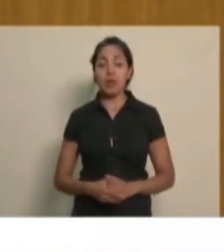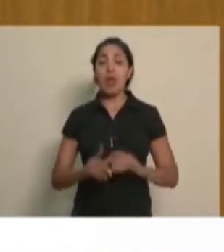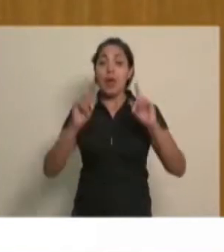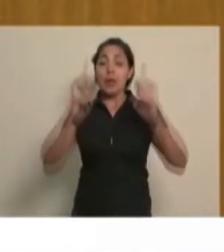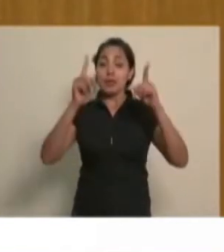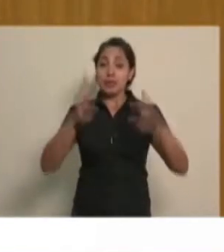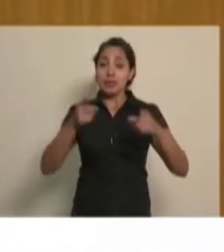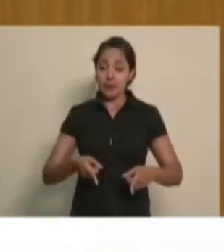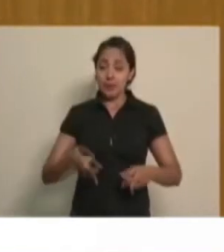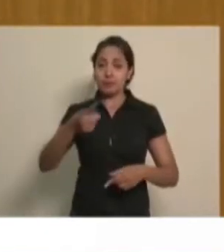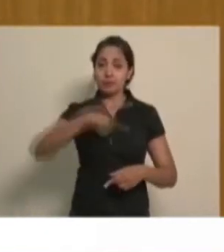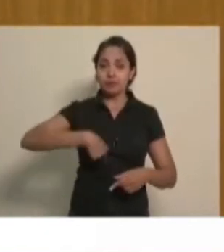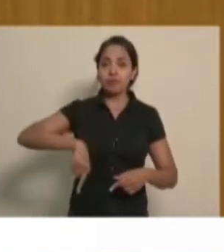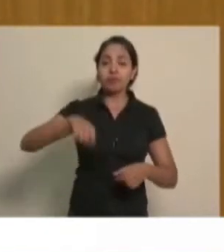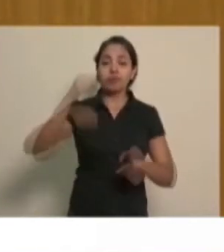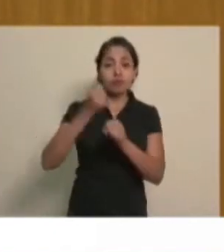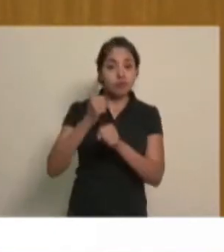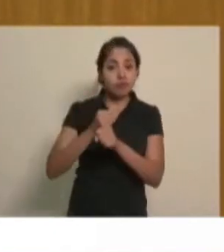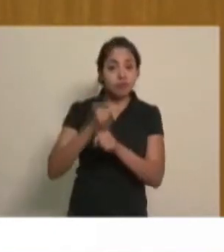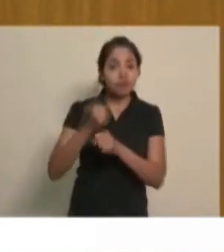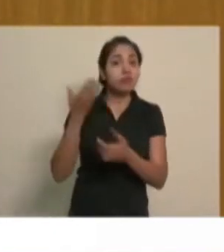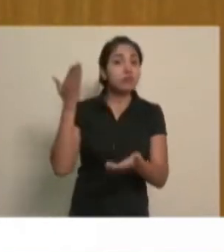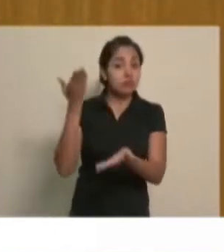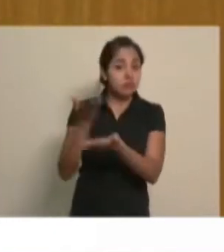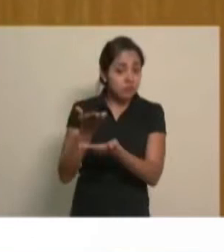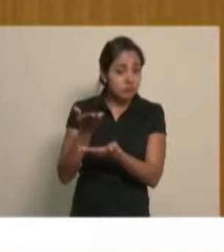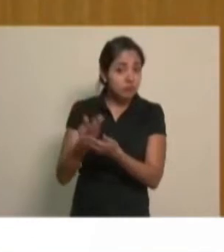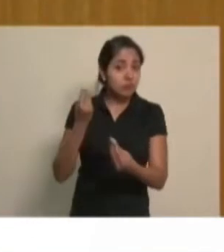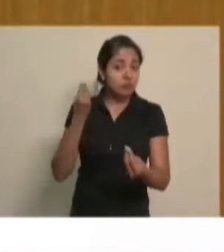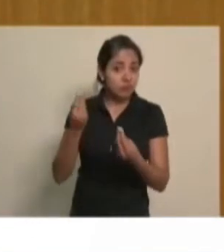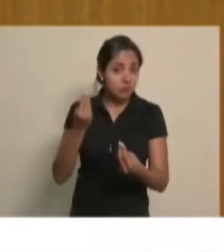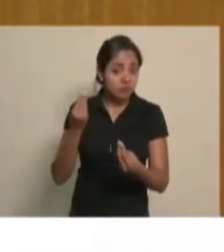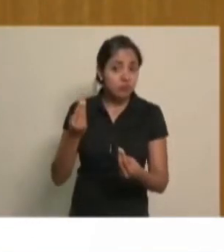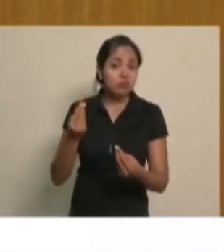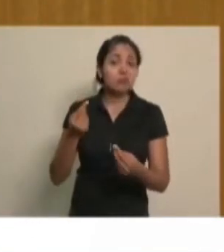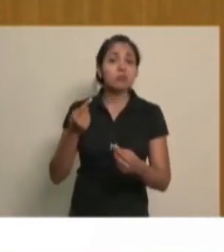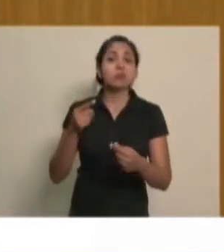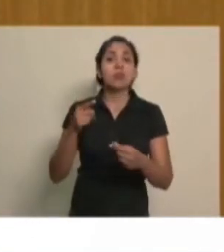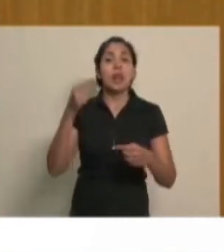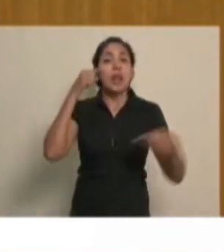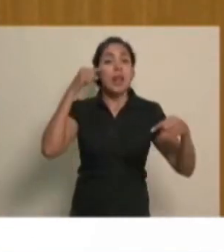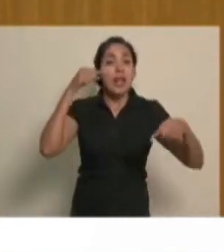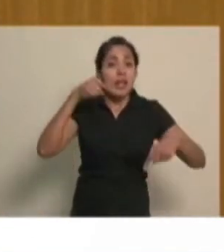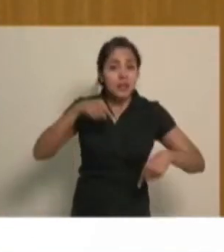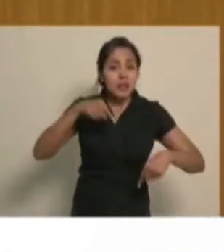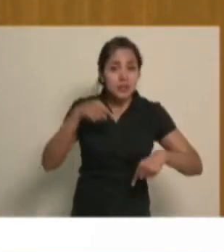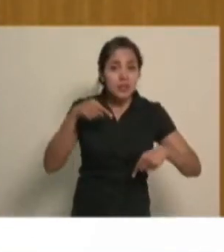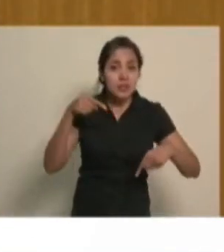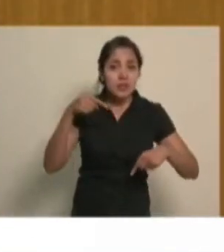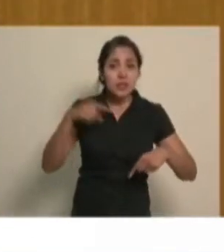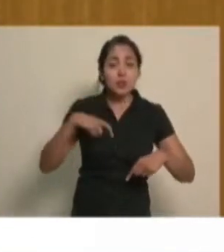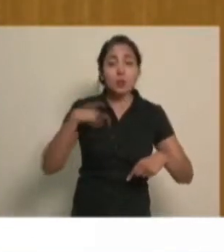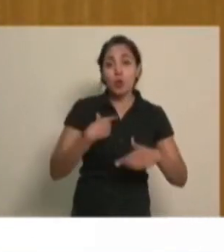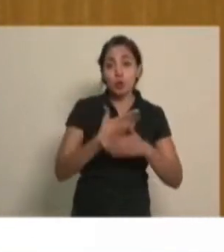Además de esto, estamos trabajando y habremos de presentar a través de nuestro organismo provincial del Instituto de Seguridad Social de Neuquén